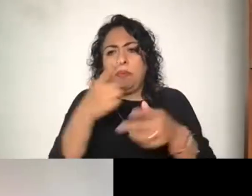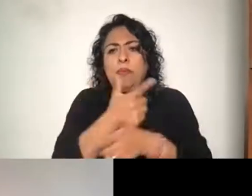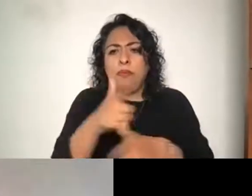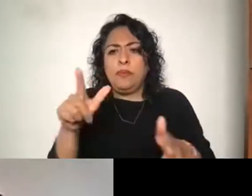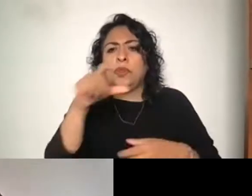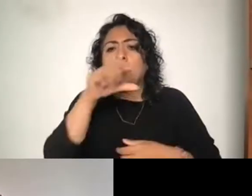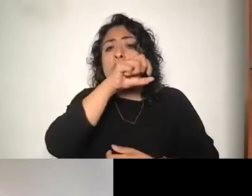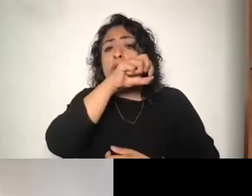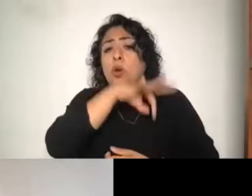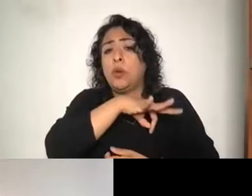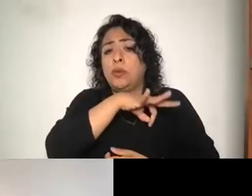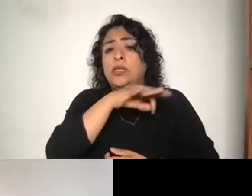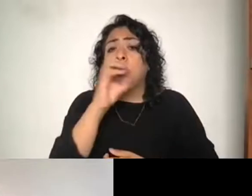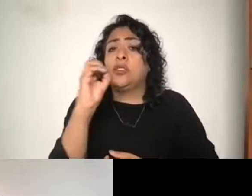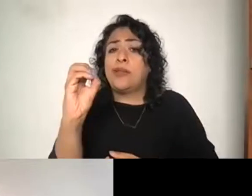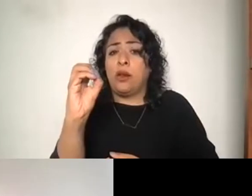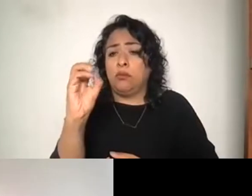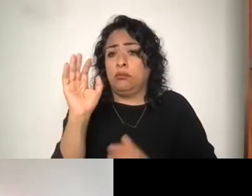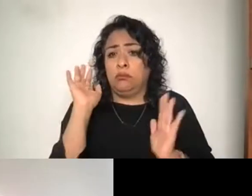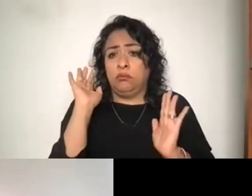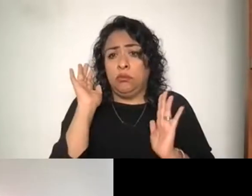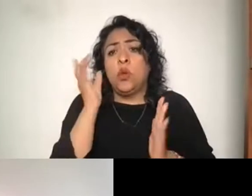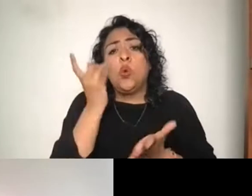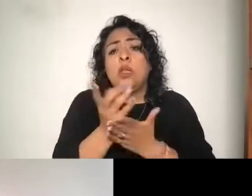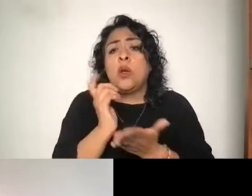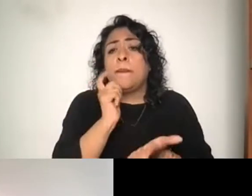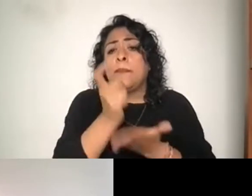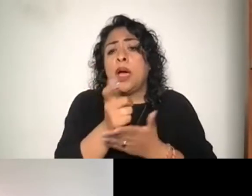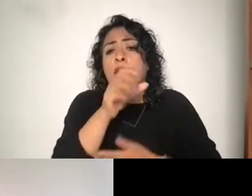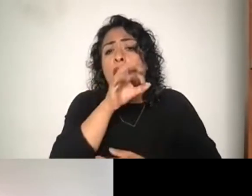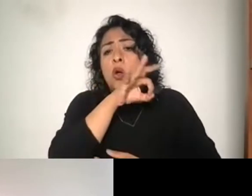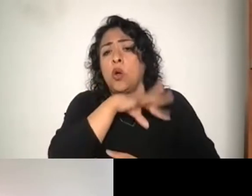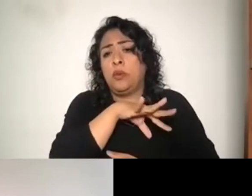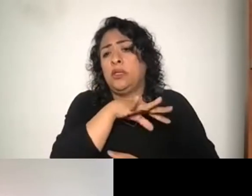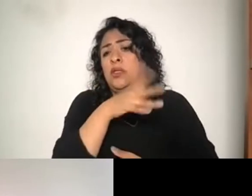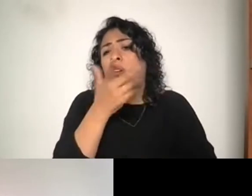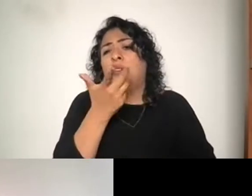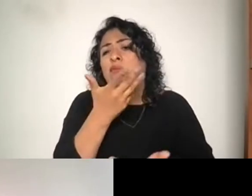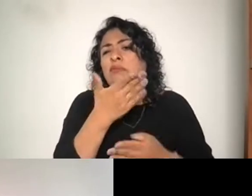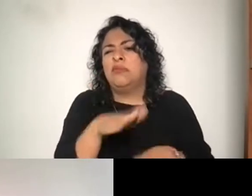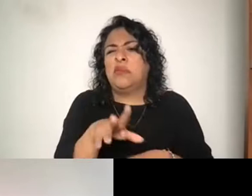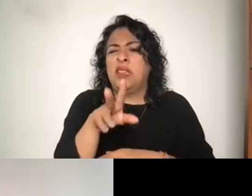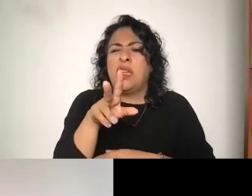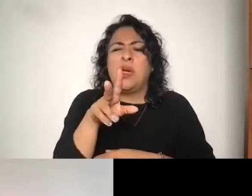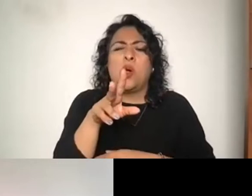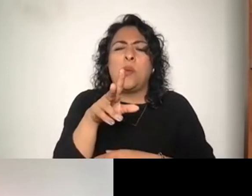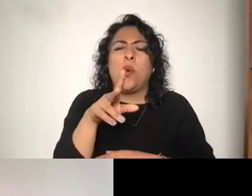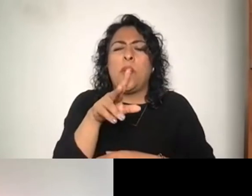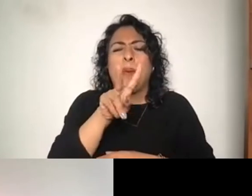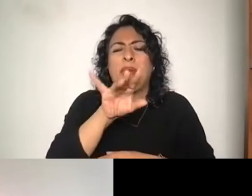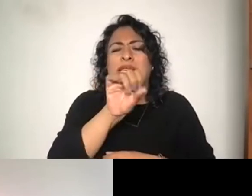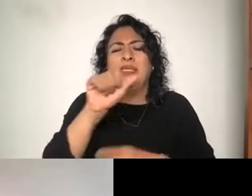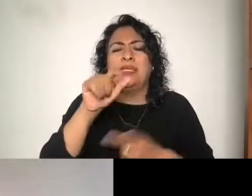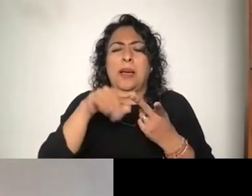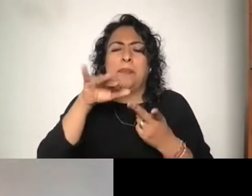cero, y solamente hacen o cobran las comisiones de transacción de Visa o Mastercard.